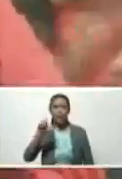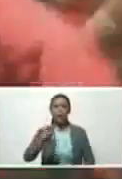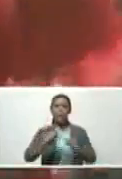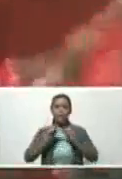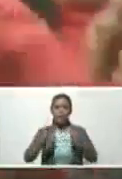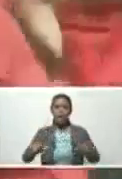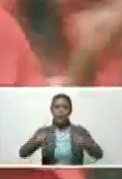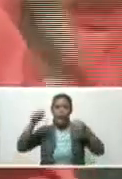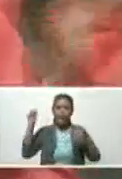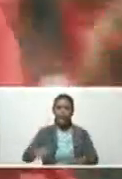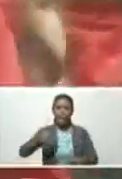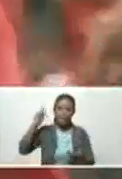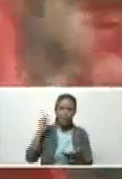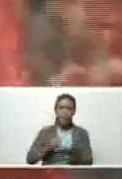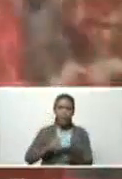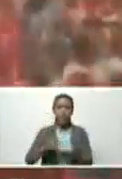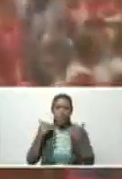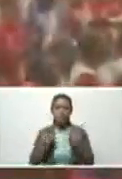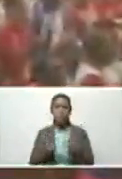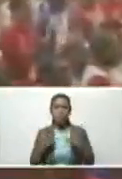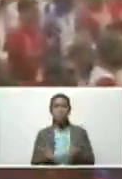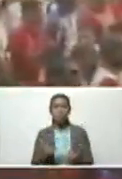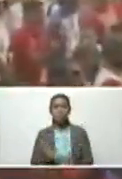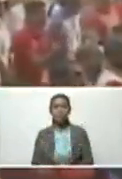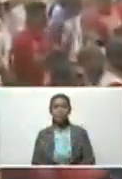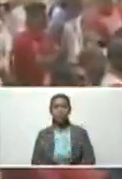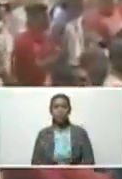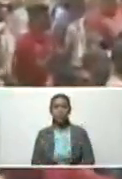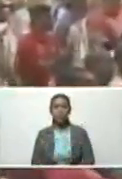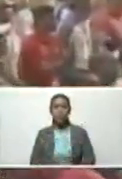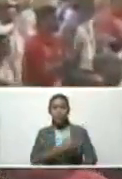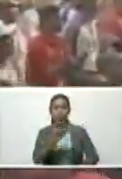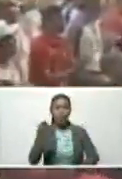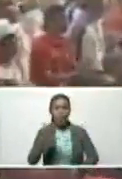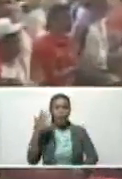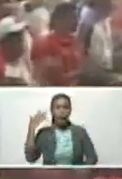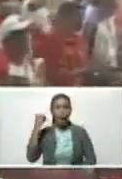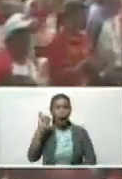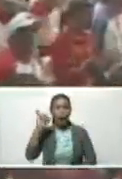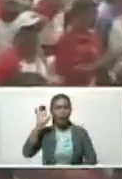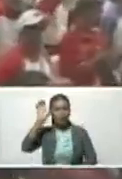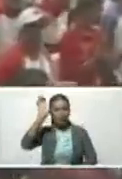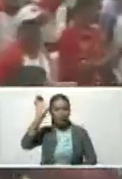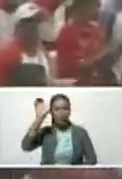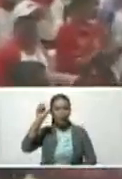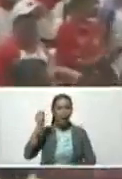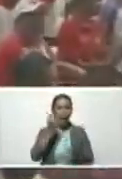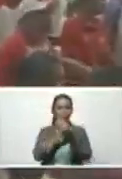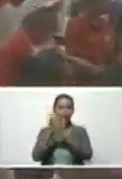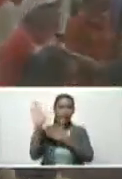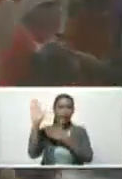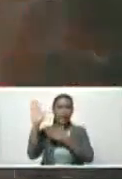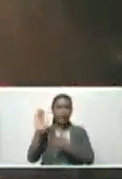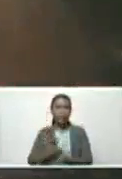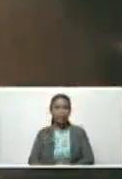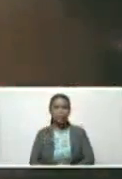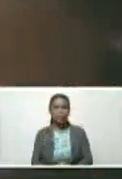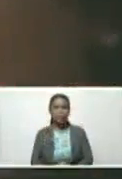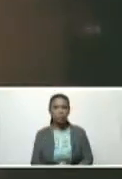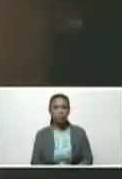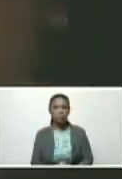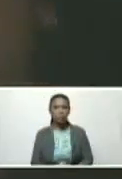aquí presente. Son la garantía de la patria eterna.